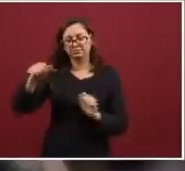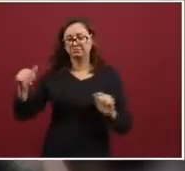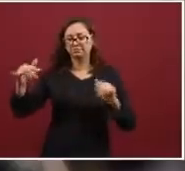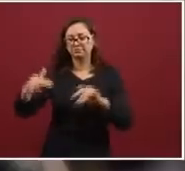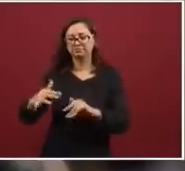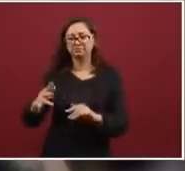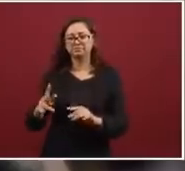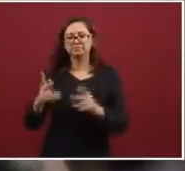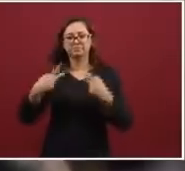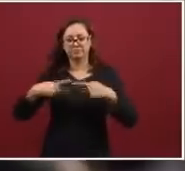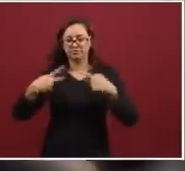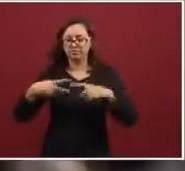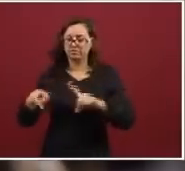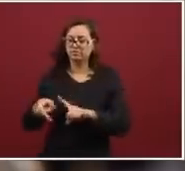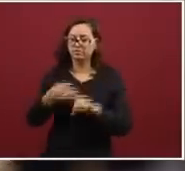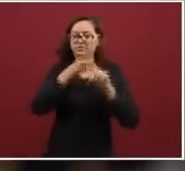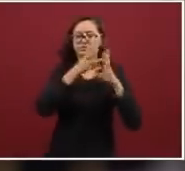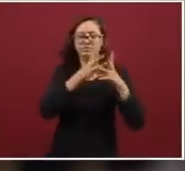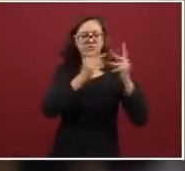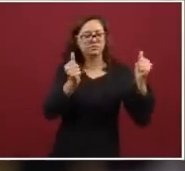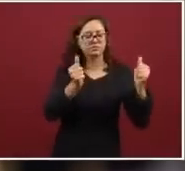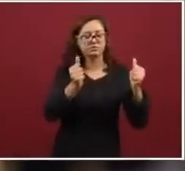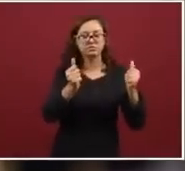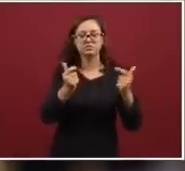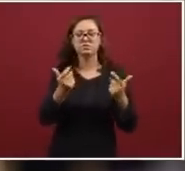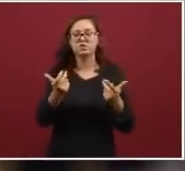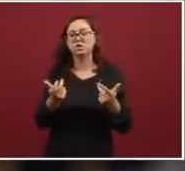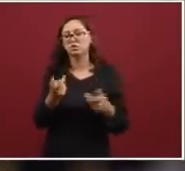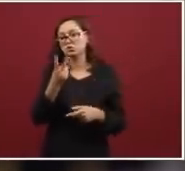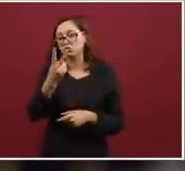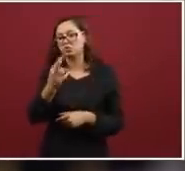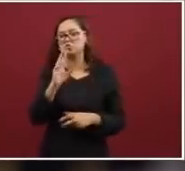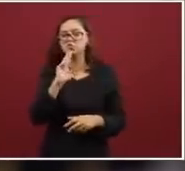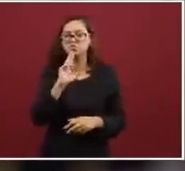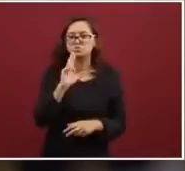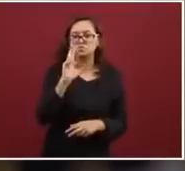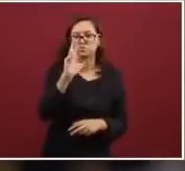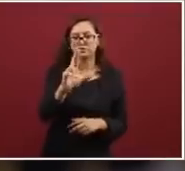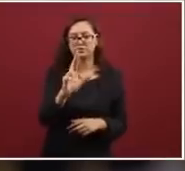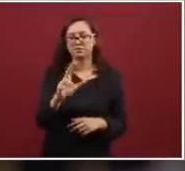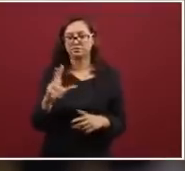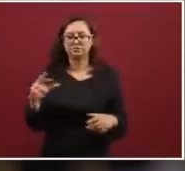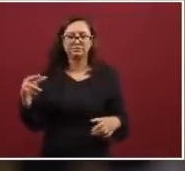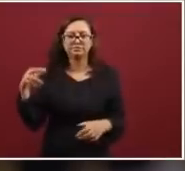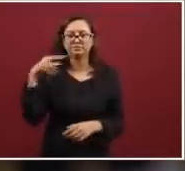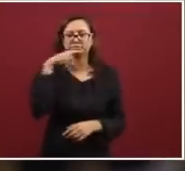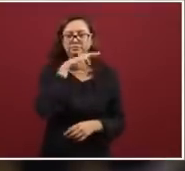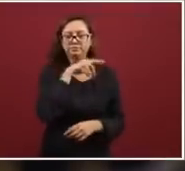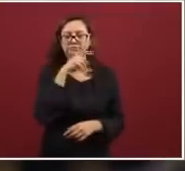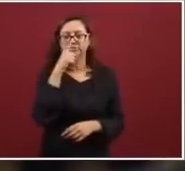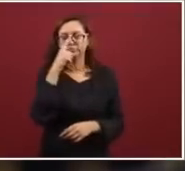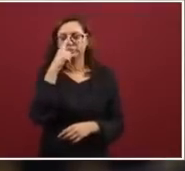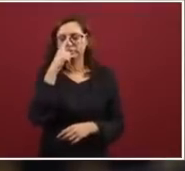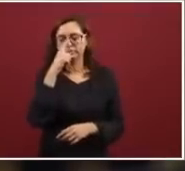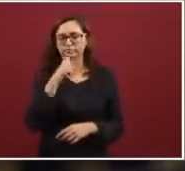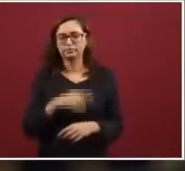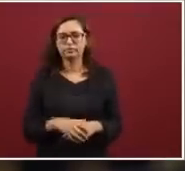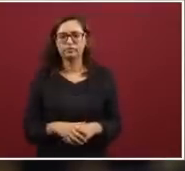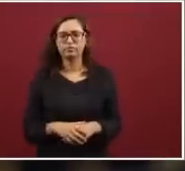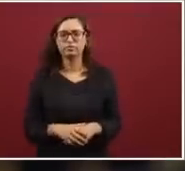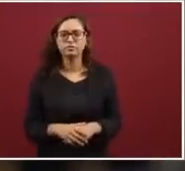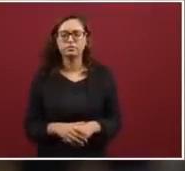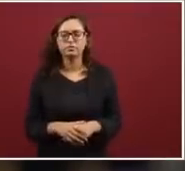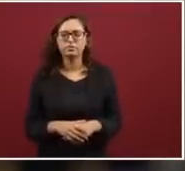Tiene dos respuestas inmediatas, ¿no? Una es el reclutamiento de los grupos delictivos que sigue